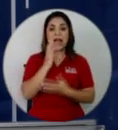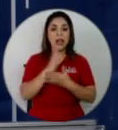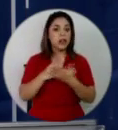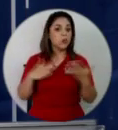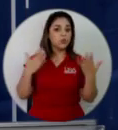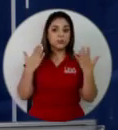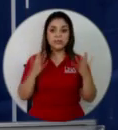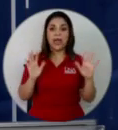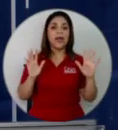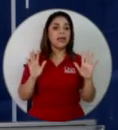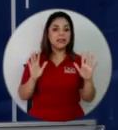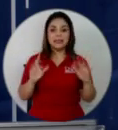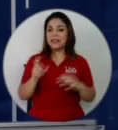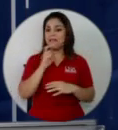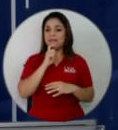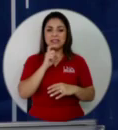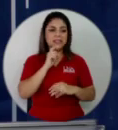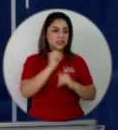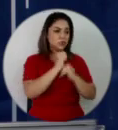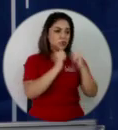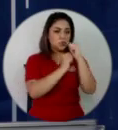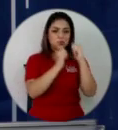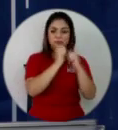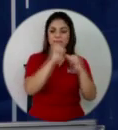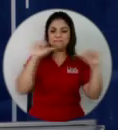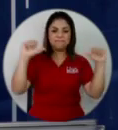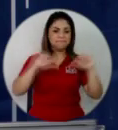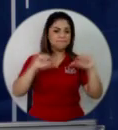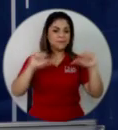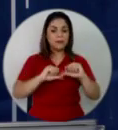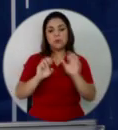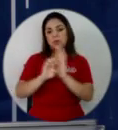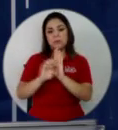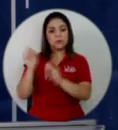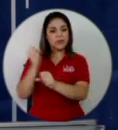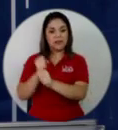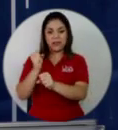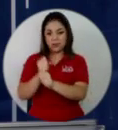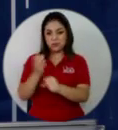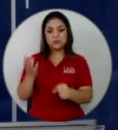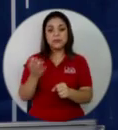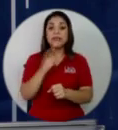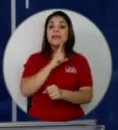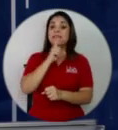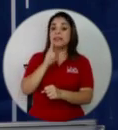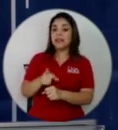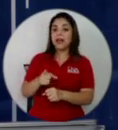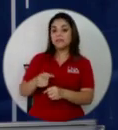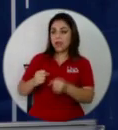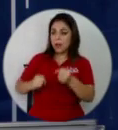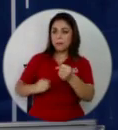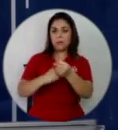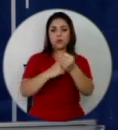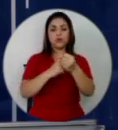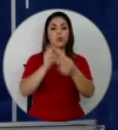ser considerados hasta de corte estructural, como el tema del desempleo. Y en definitiva, el